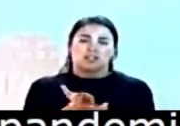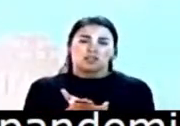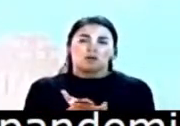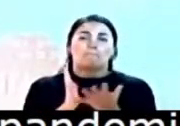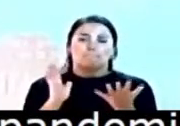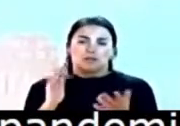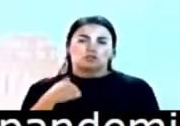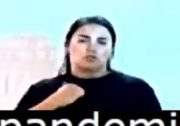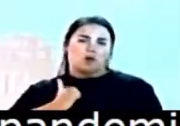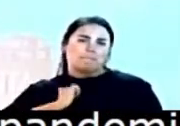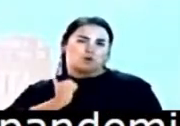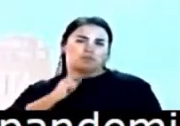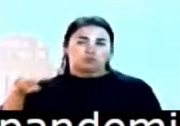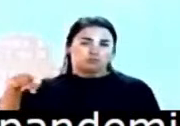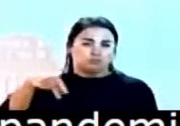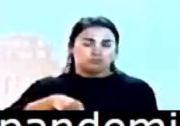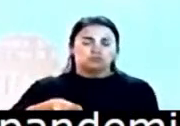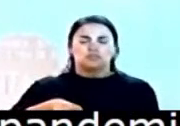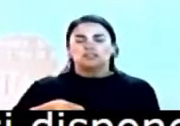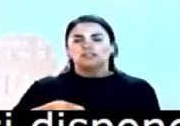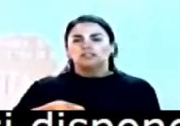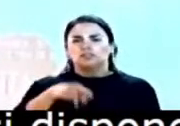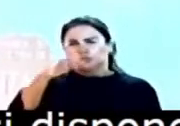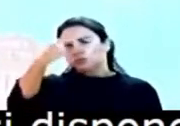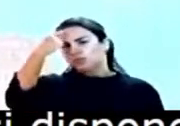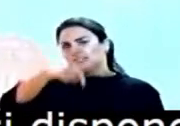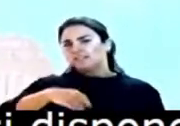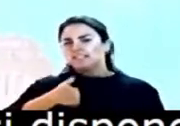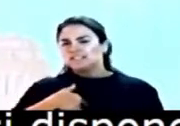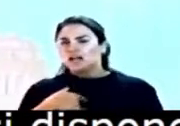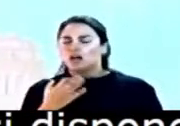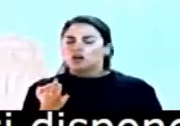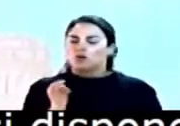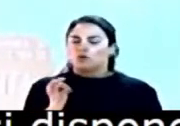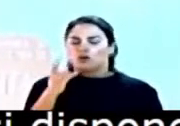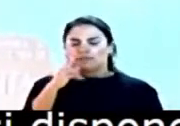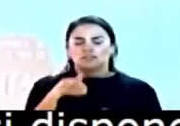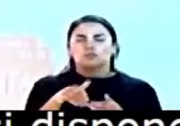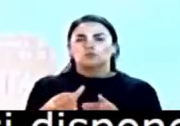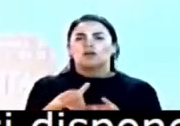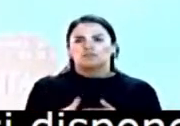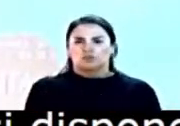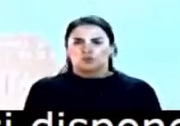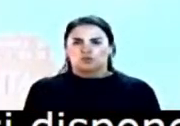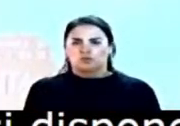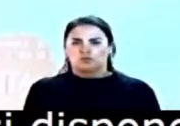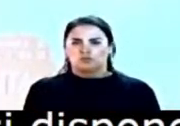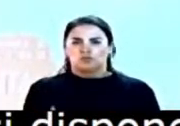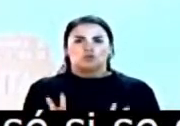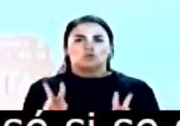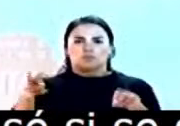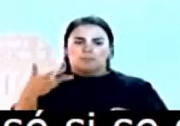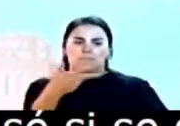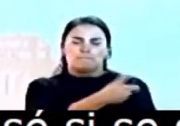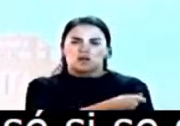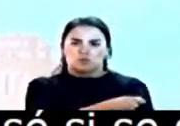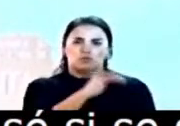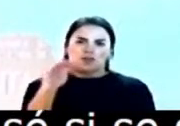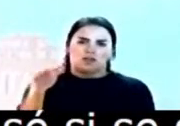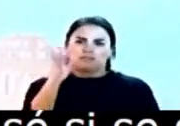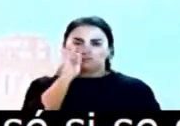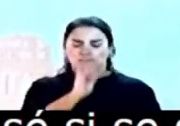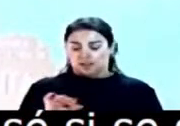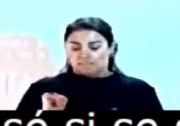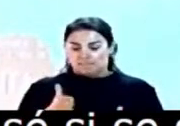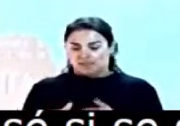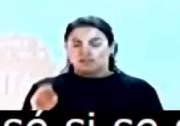bueno, aprovecho su presencia. No sé si se sabe o si han llegado o cuándo van a llegar, imagino, una nueva remesa de vacunas pediátricas y